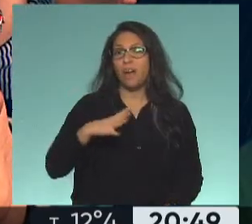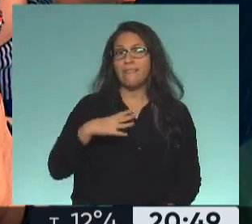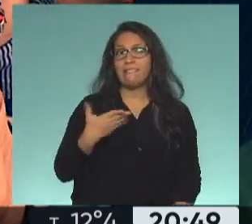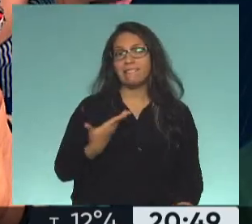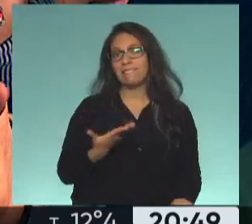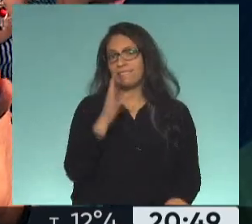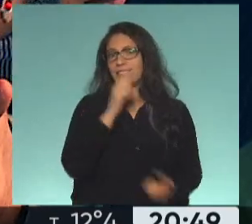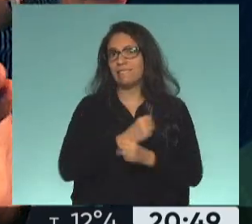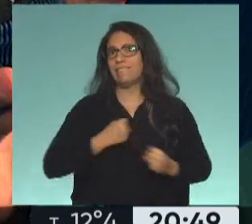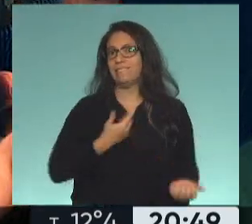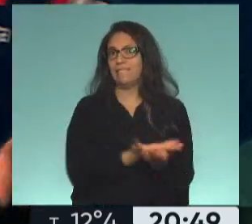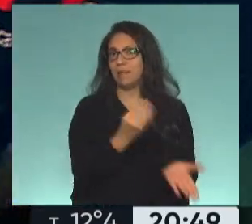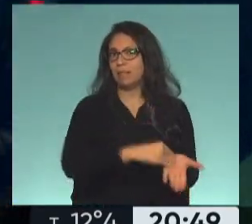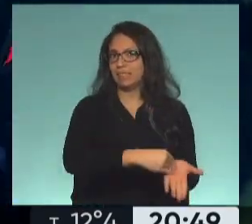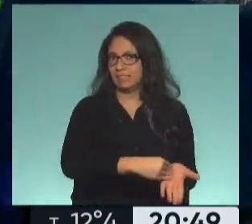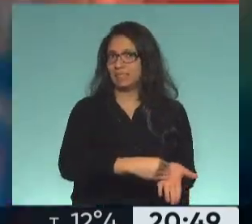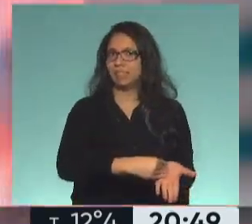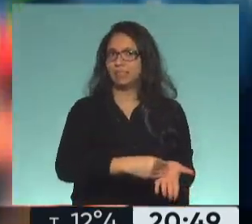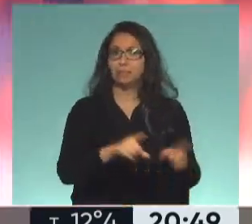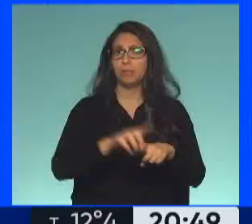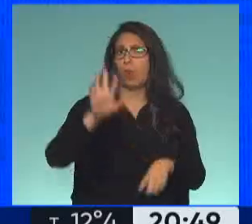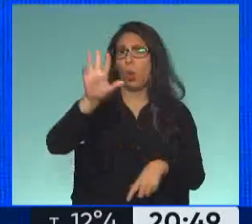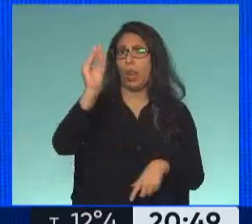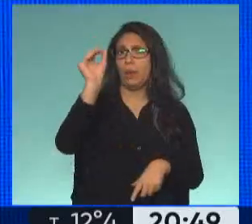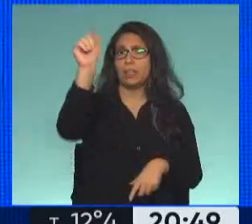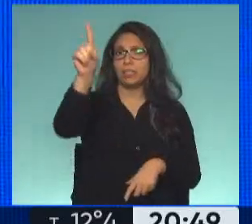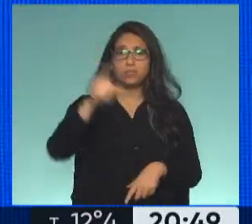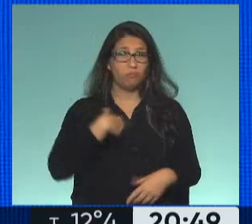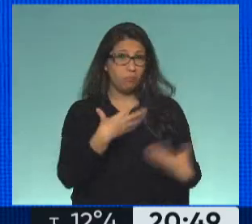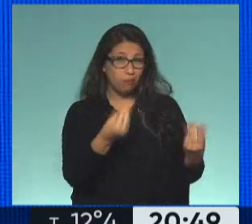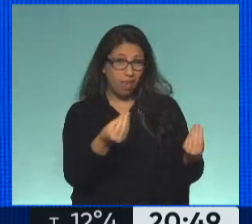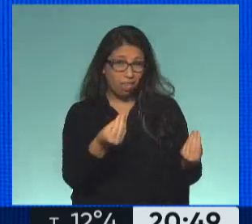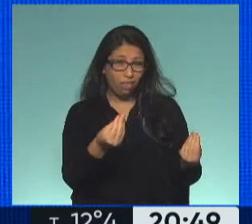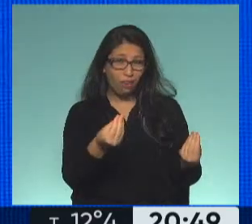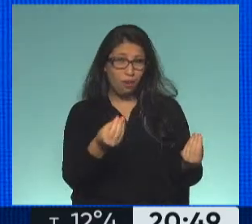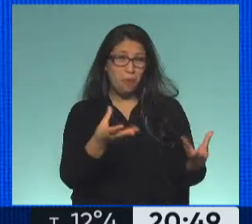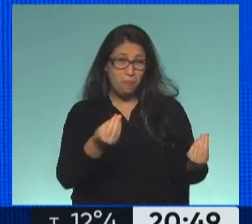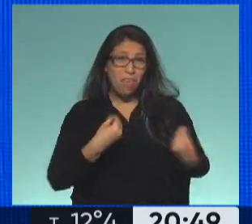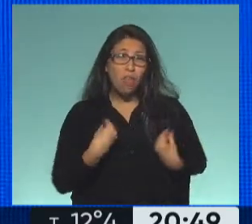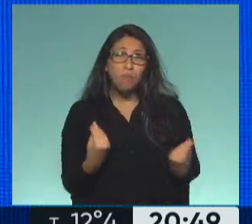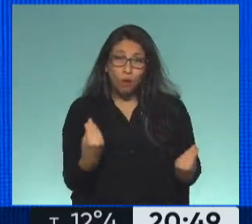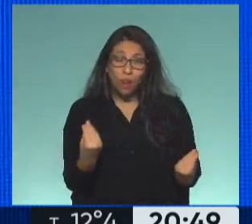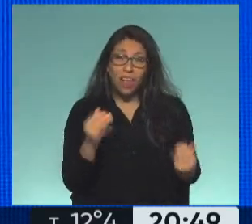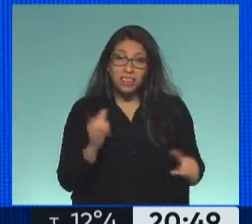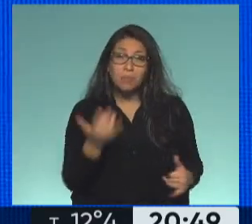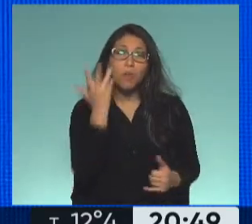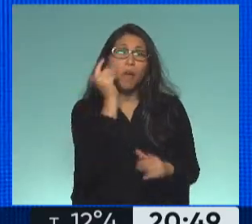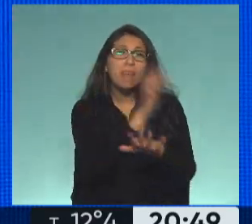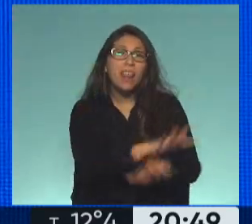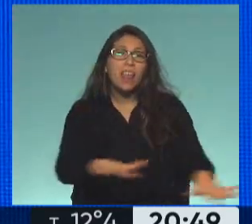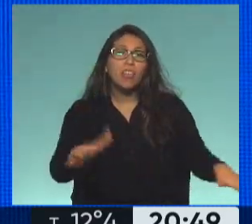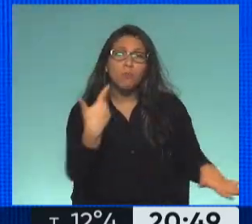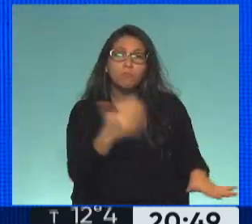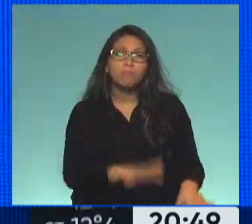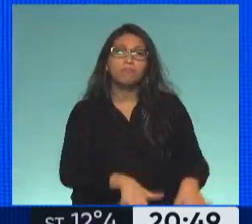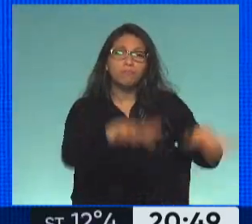pedirle todavía más. Es como Lula en Brasil. Miedo tengo, ¿saben por qué? Porque mis nietos puedan crecer